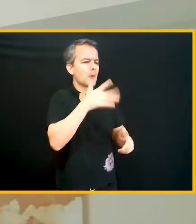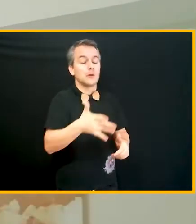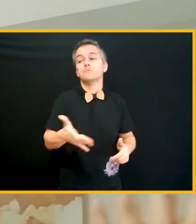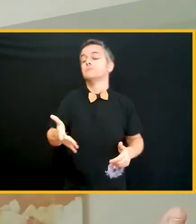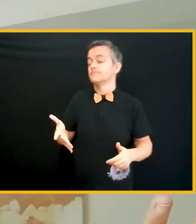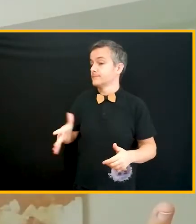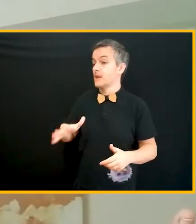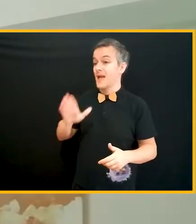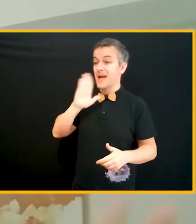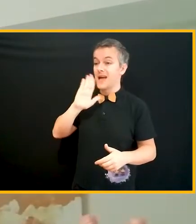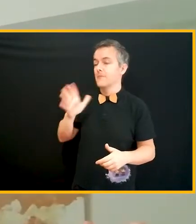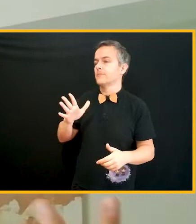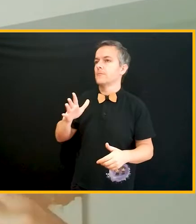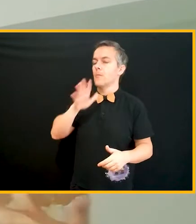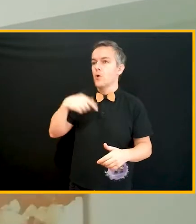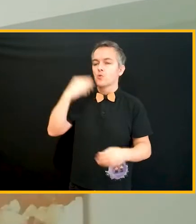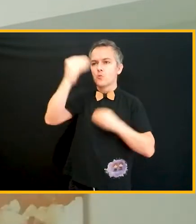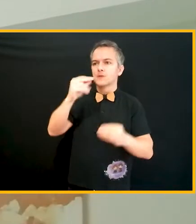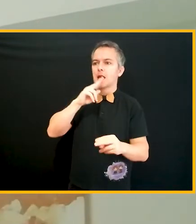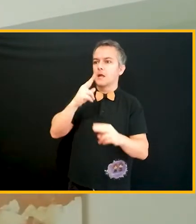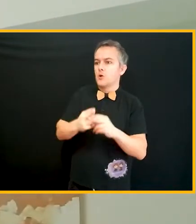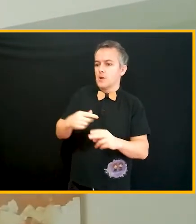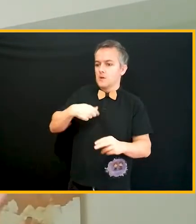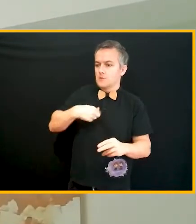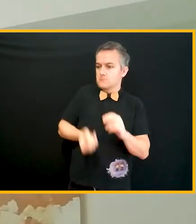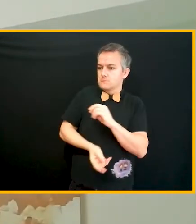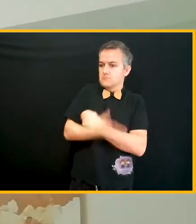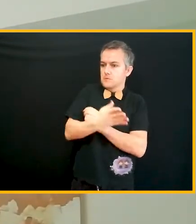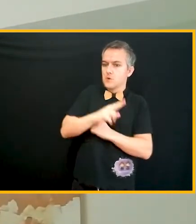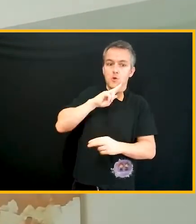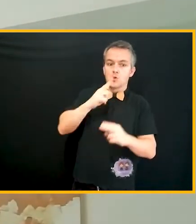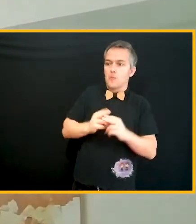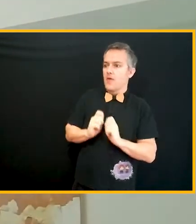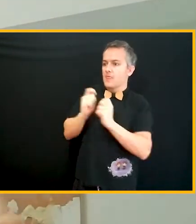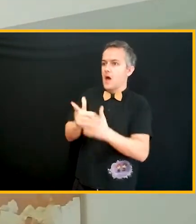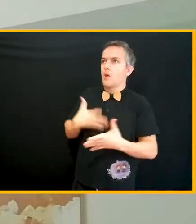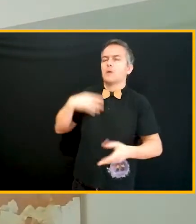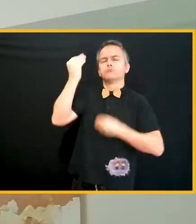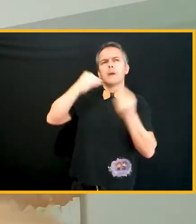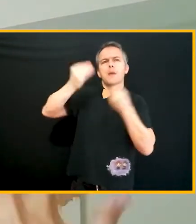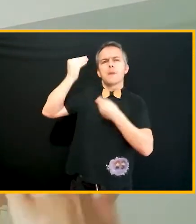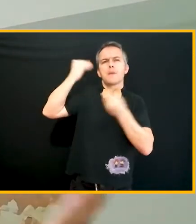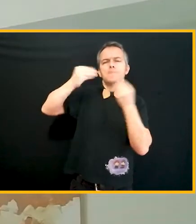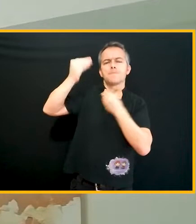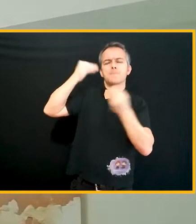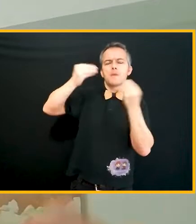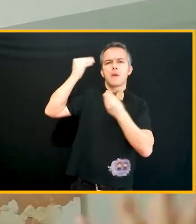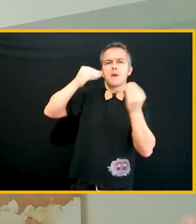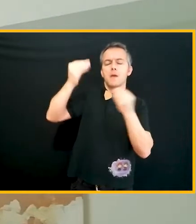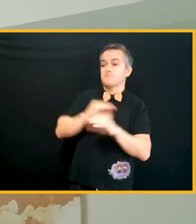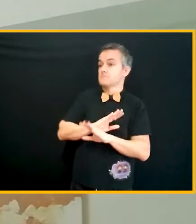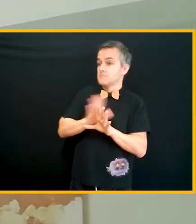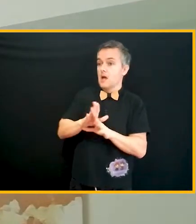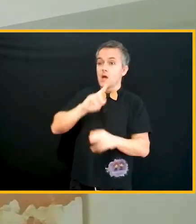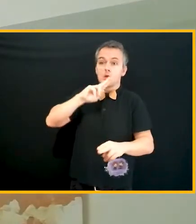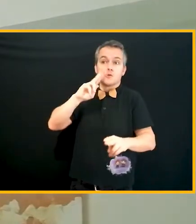dices, te planteas ponerle un nombre a un método que tú misma has creado, dices, ¿qué nombre le pongo? Pienso, think, y digo, ah, ya está, el nombre